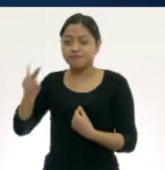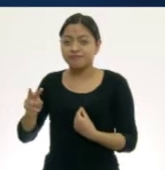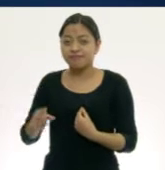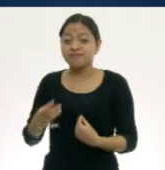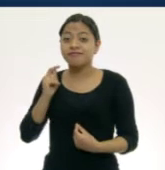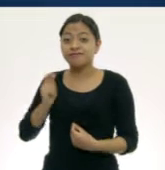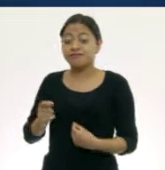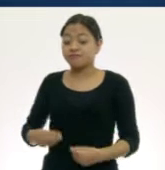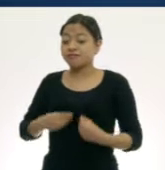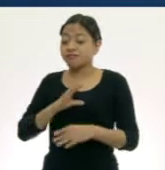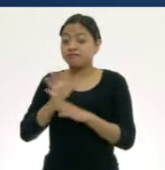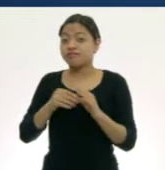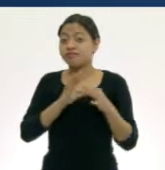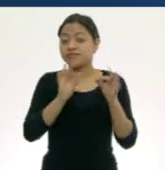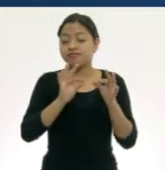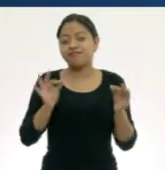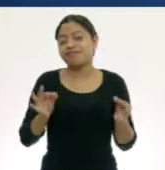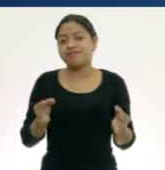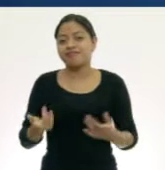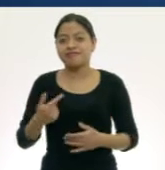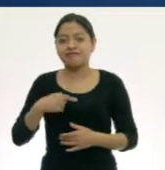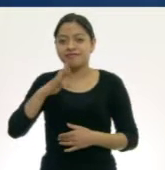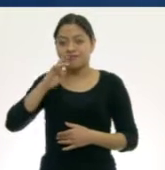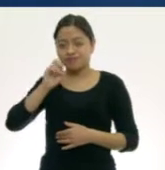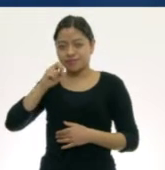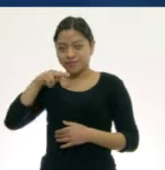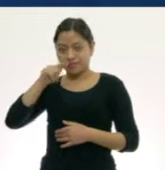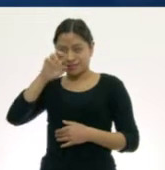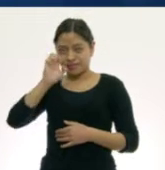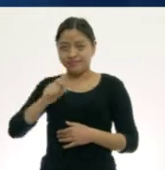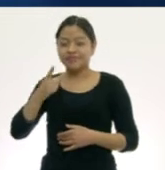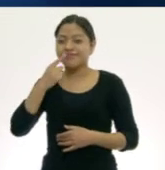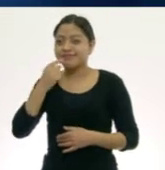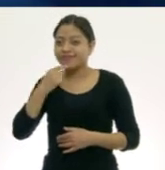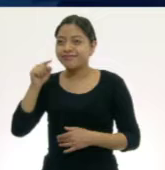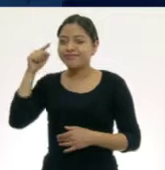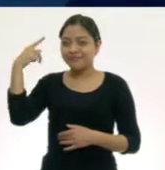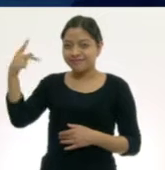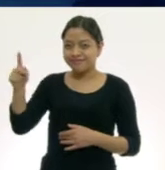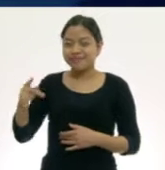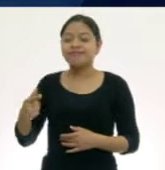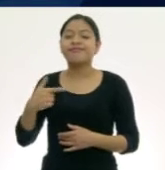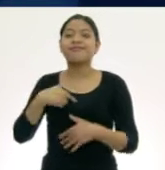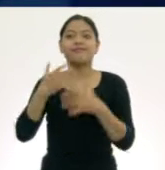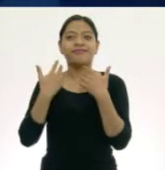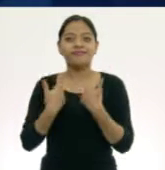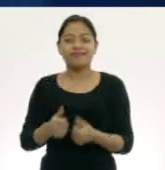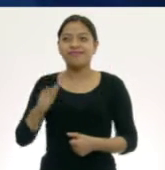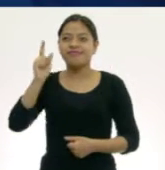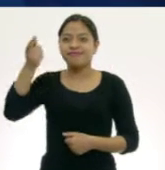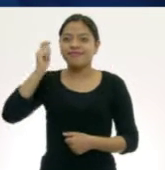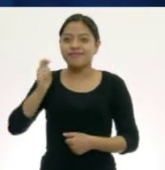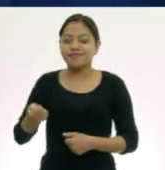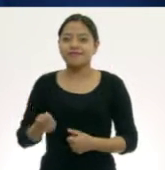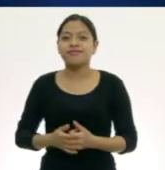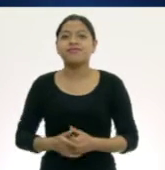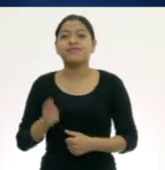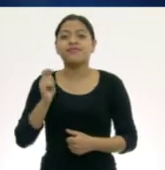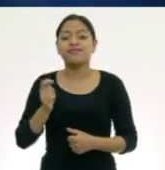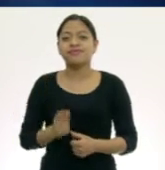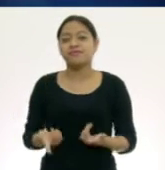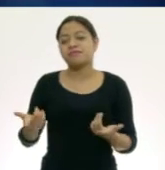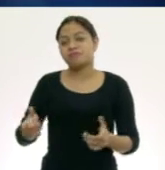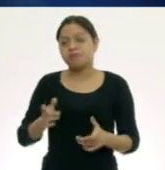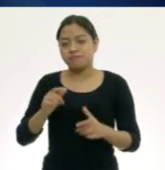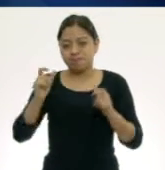mostrarlo todo. Para mí, el bonete colorado del Cid fue la representación perfecta de lo que debió ser una divisa